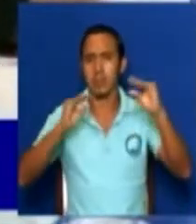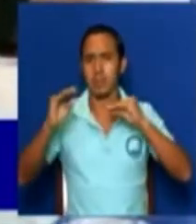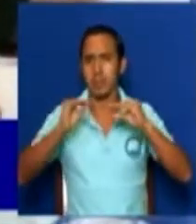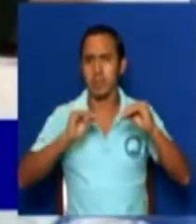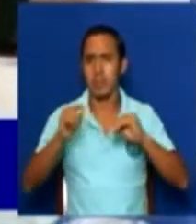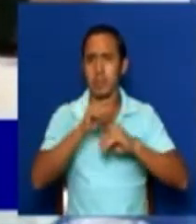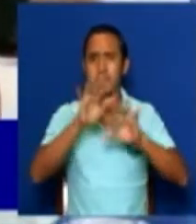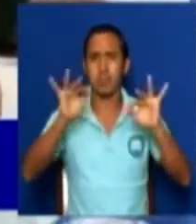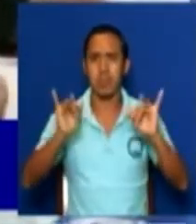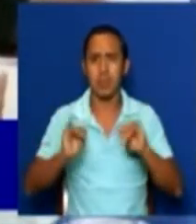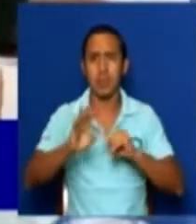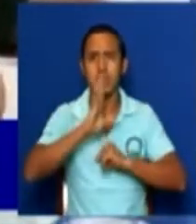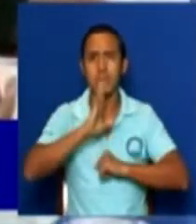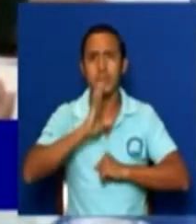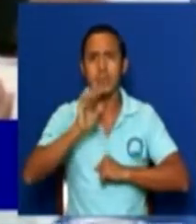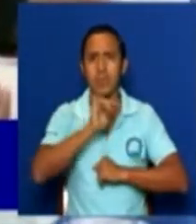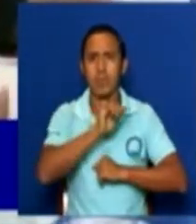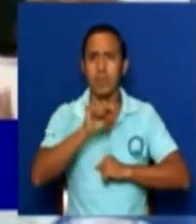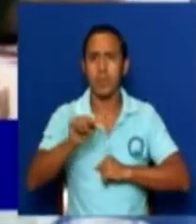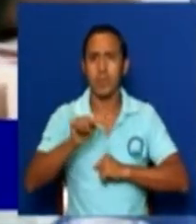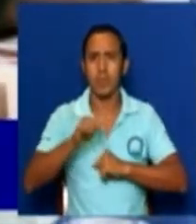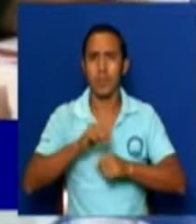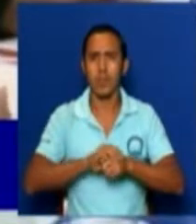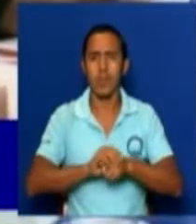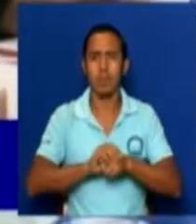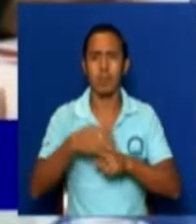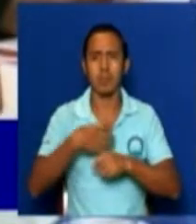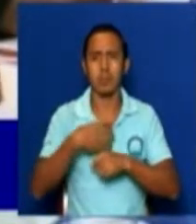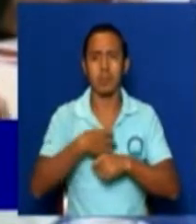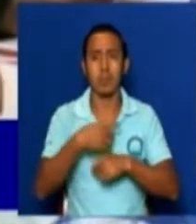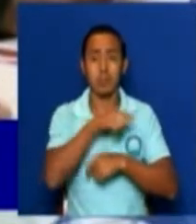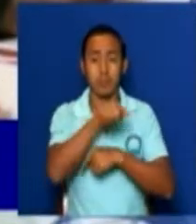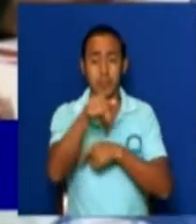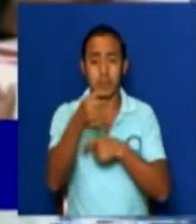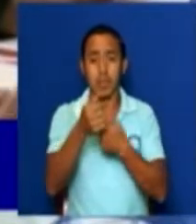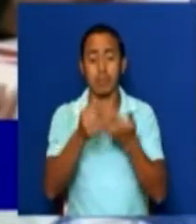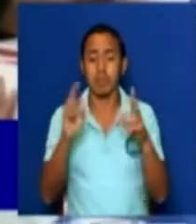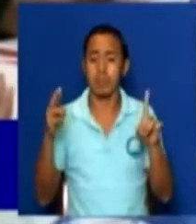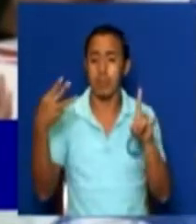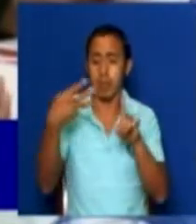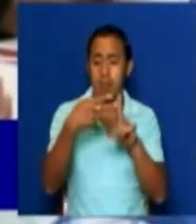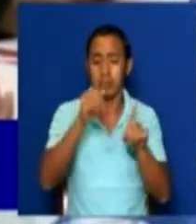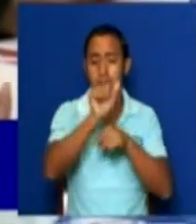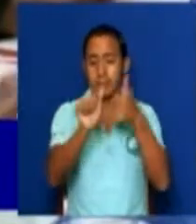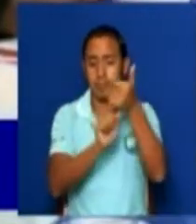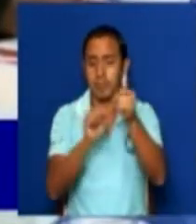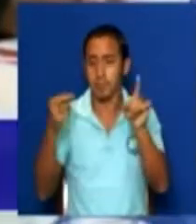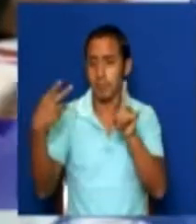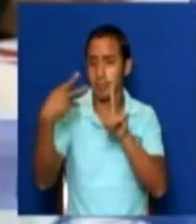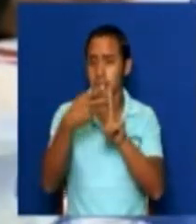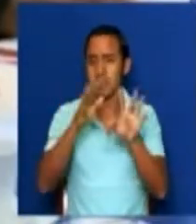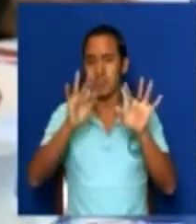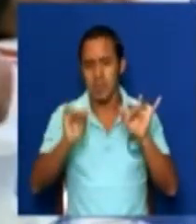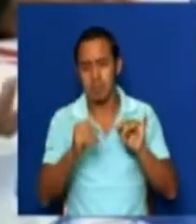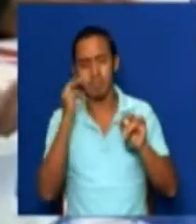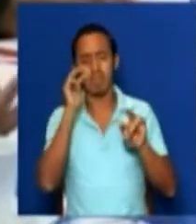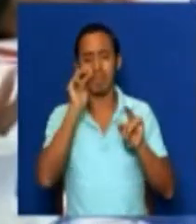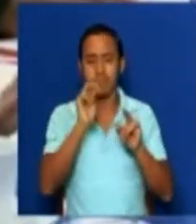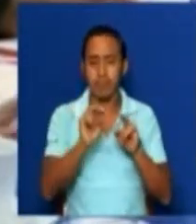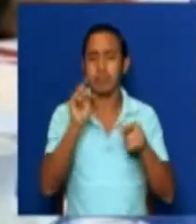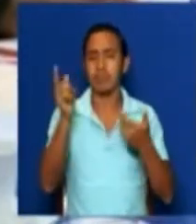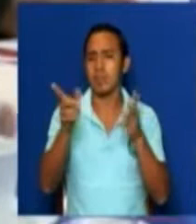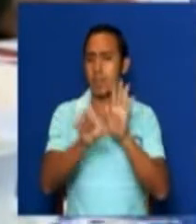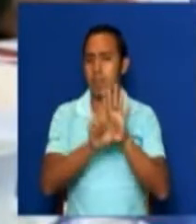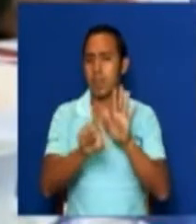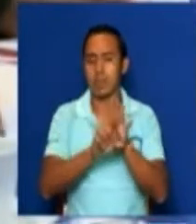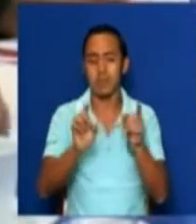de la región y de la subregión. Hemos encontrado leyes como Venezuela, Perú